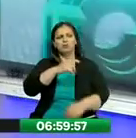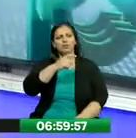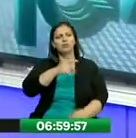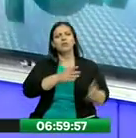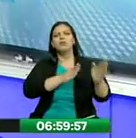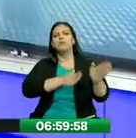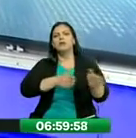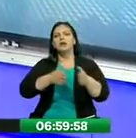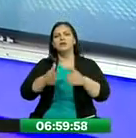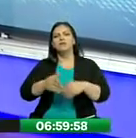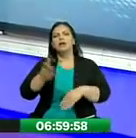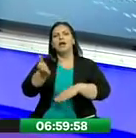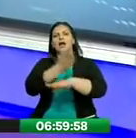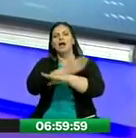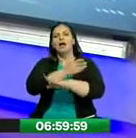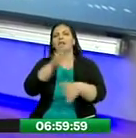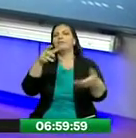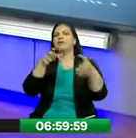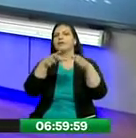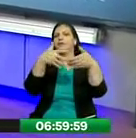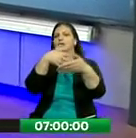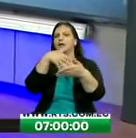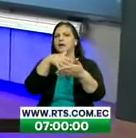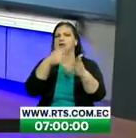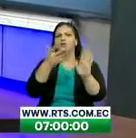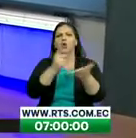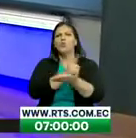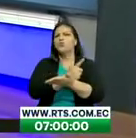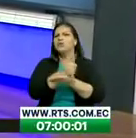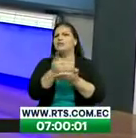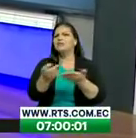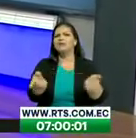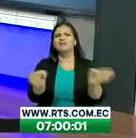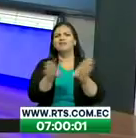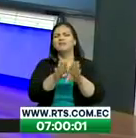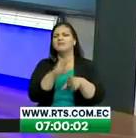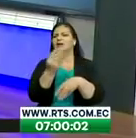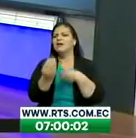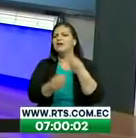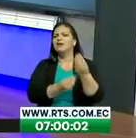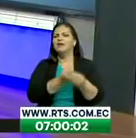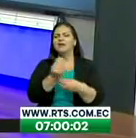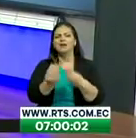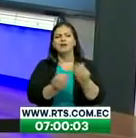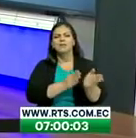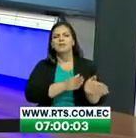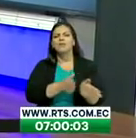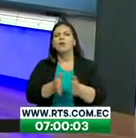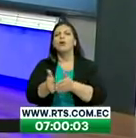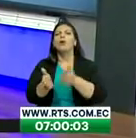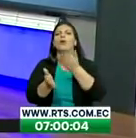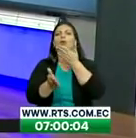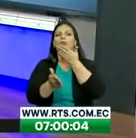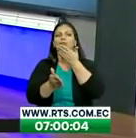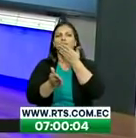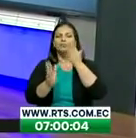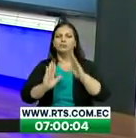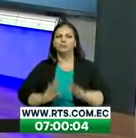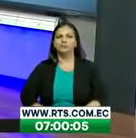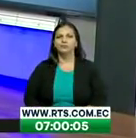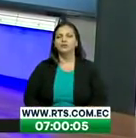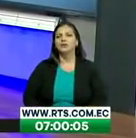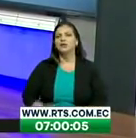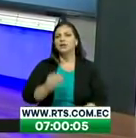distintos mecanismos para recuperar los 7 días perdidos durante las protestas de la semana pasada. En el caso de